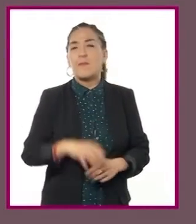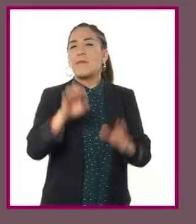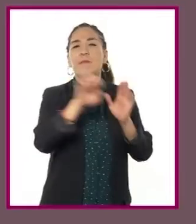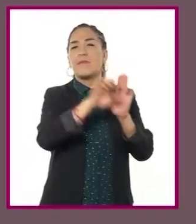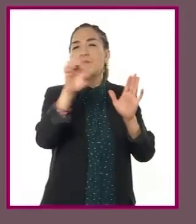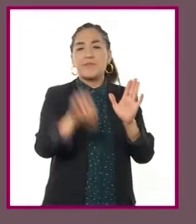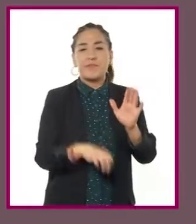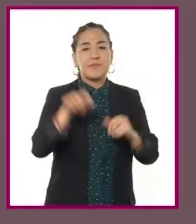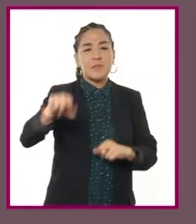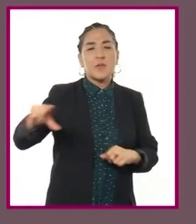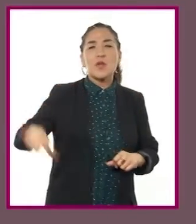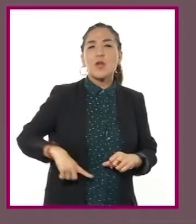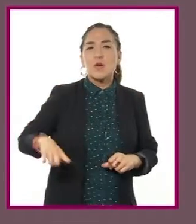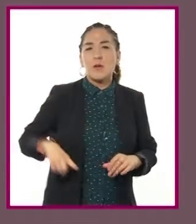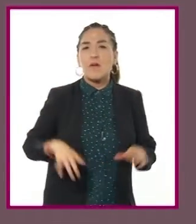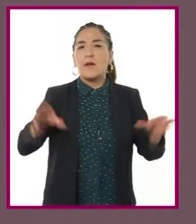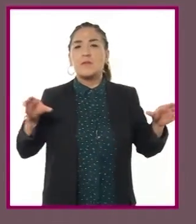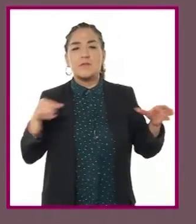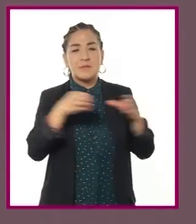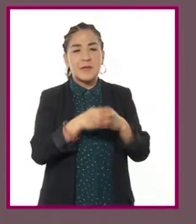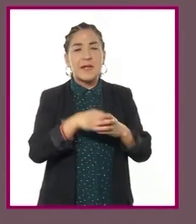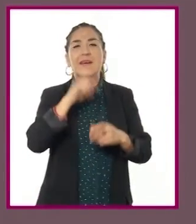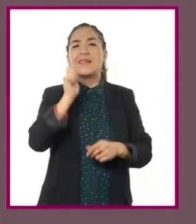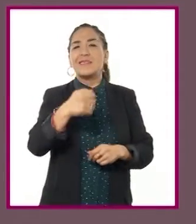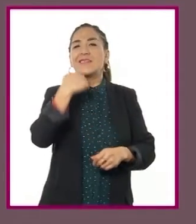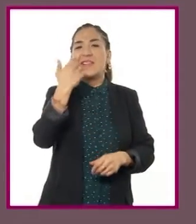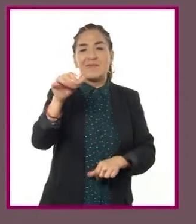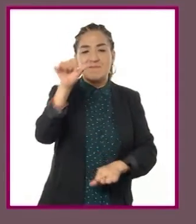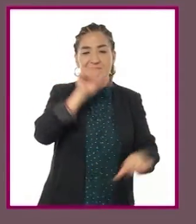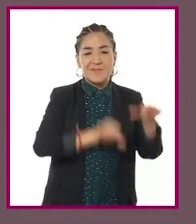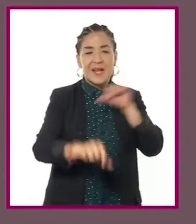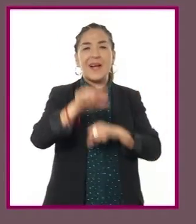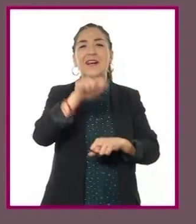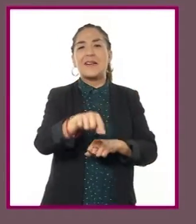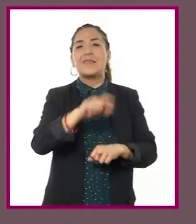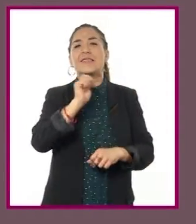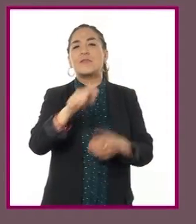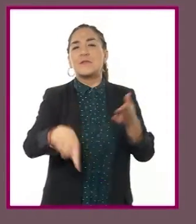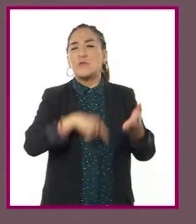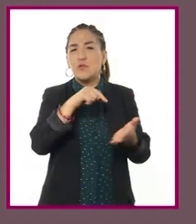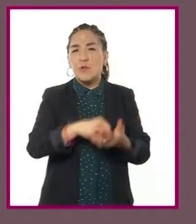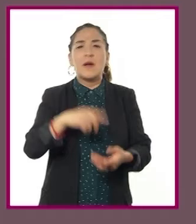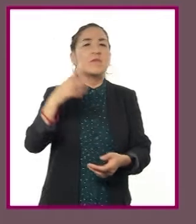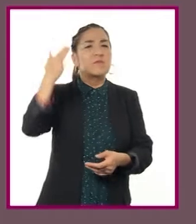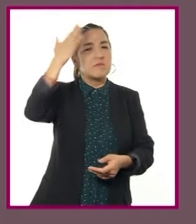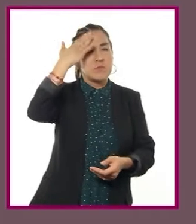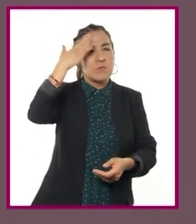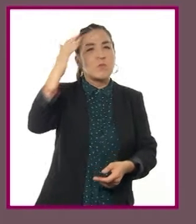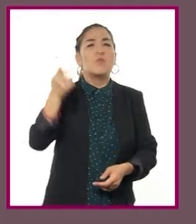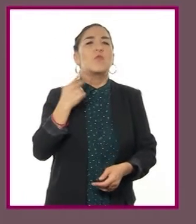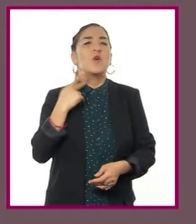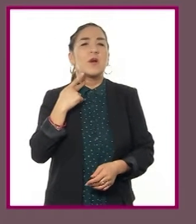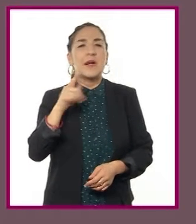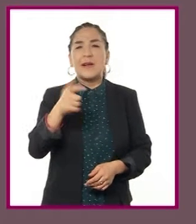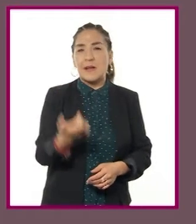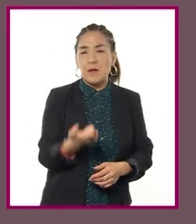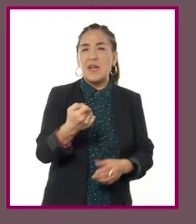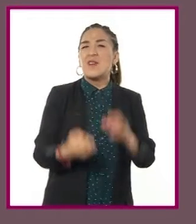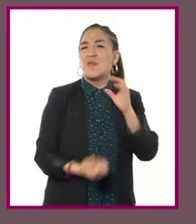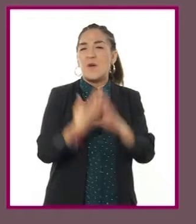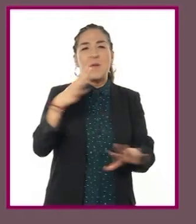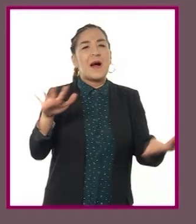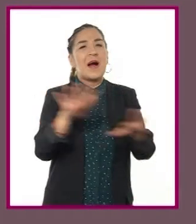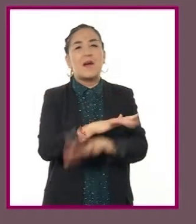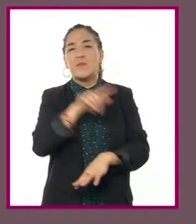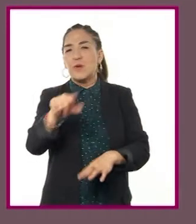decir, el gobierno comunista intentaba sustituir el centralismo político-económico por un nuevo modelo